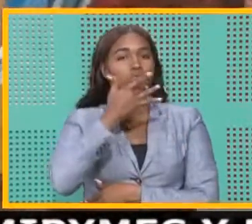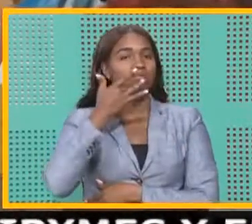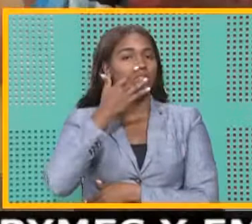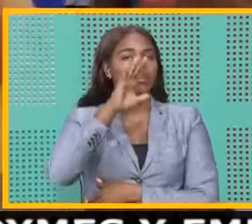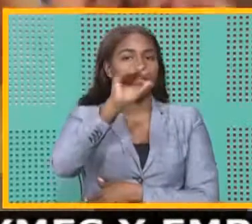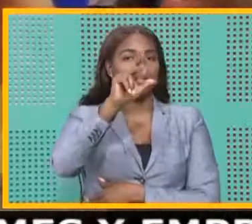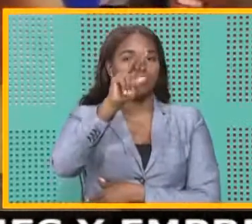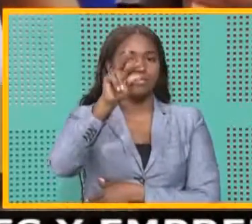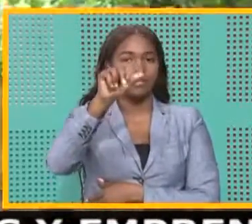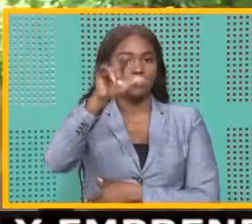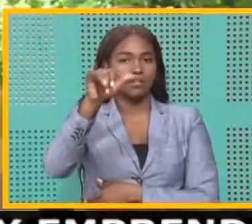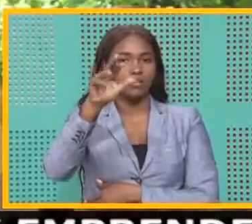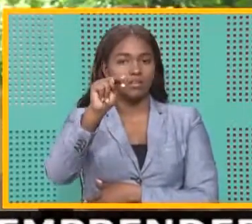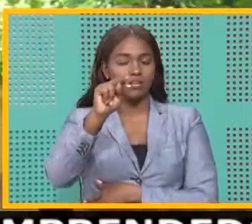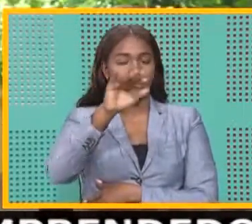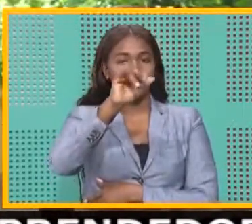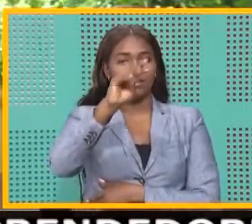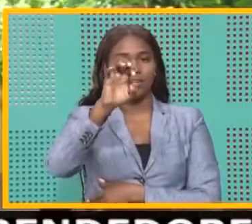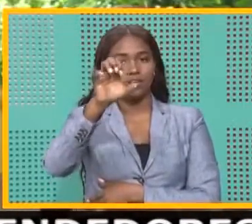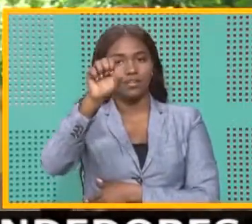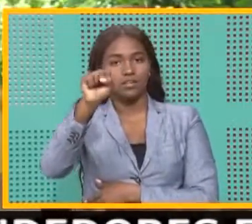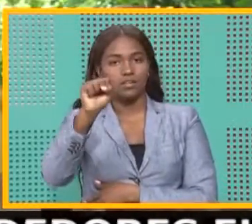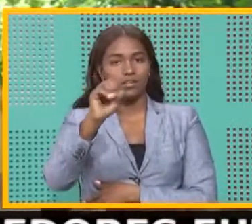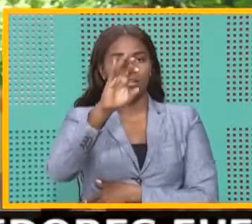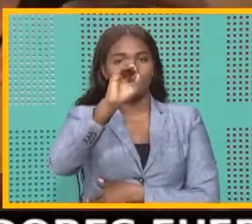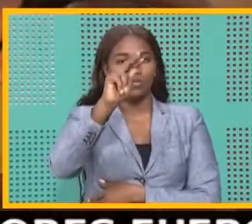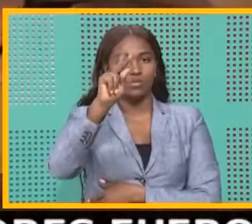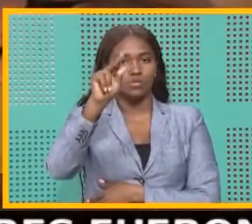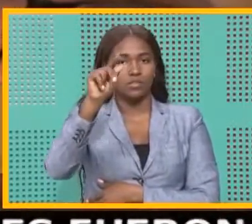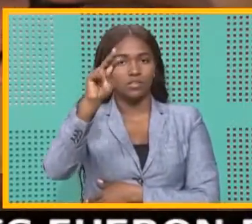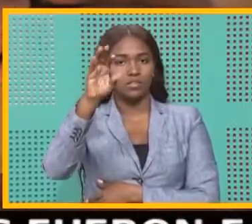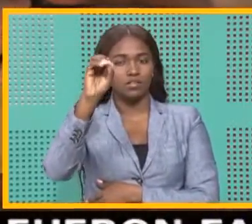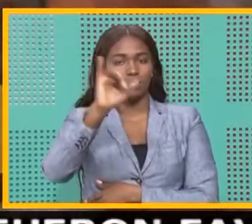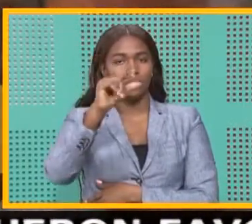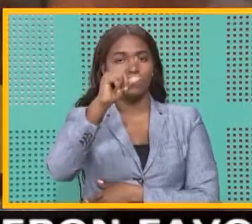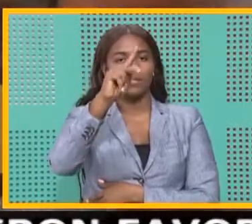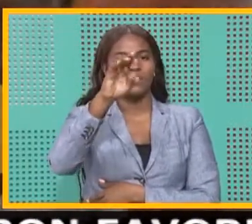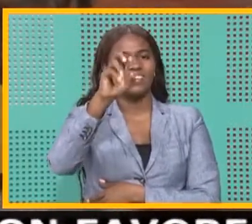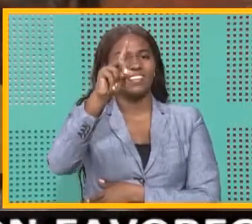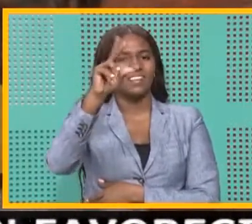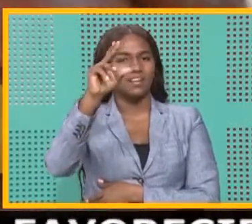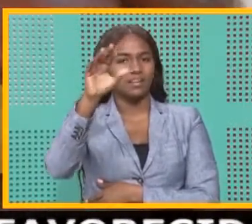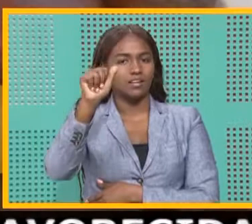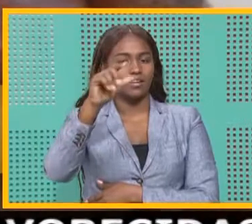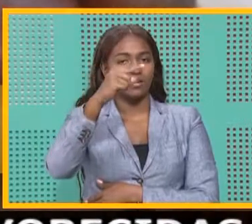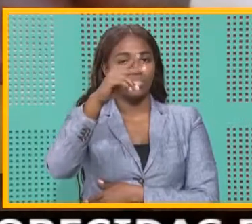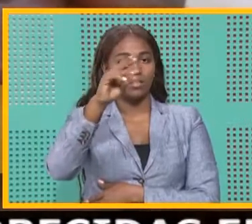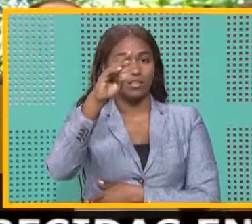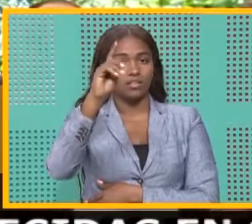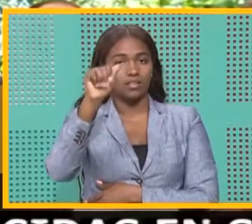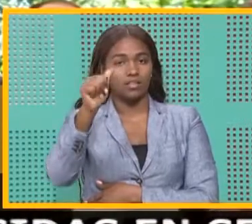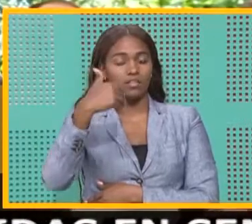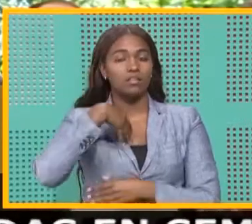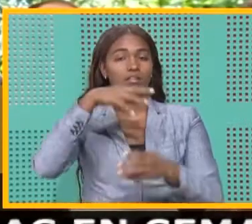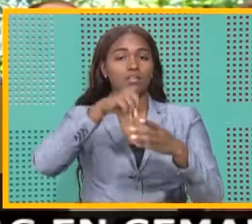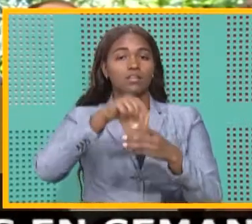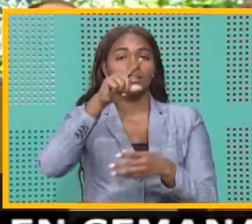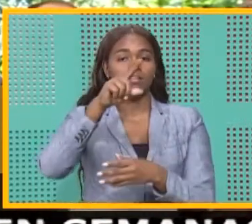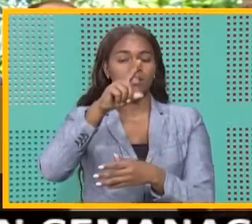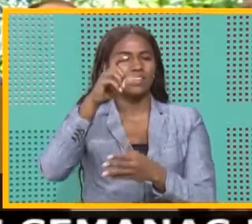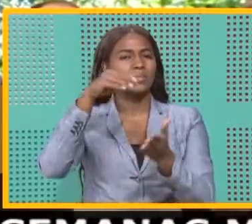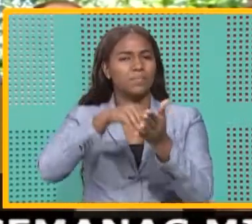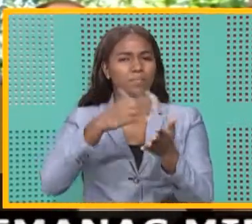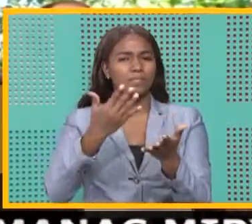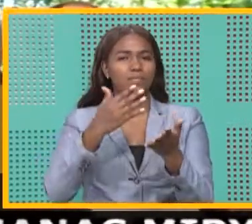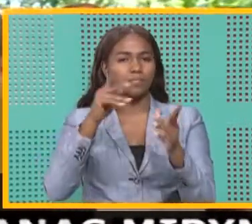Carvajal, Las Eneas, El Corbanito y Piedra Gorda, con un estimado de 5.000 habitantes. Los